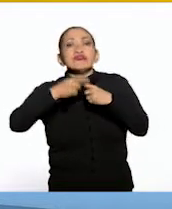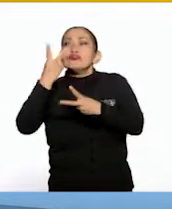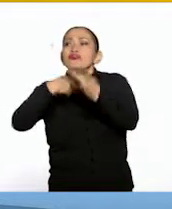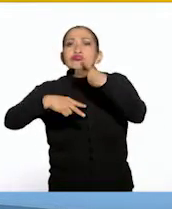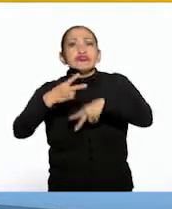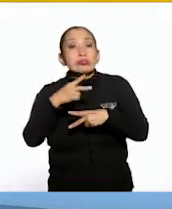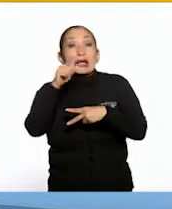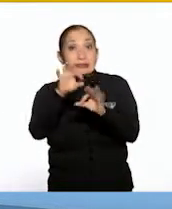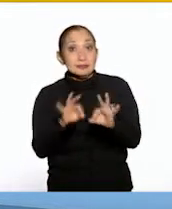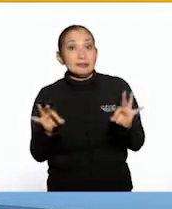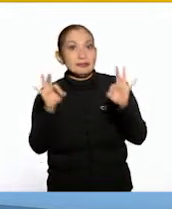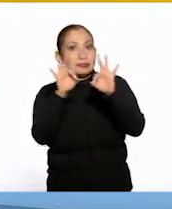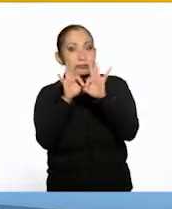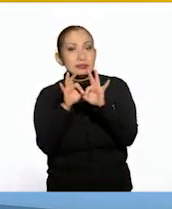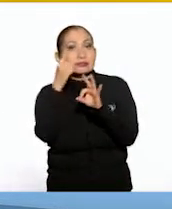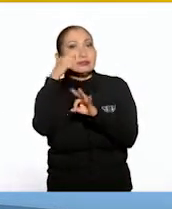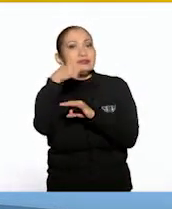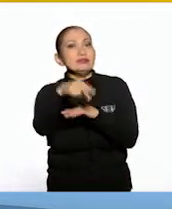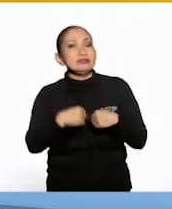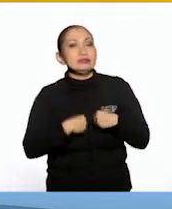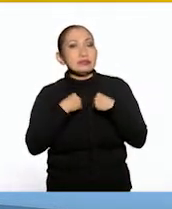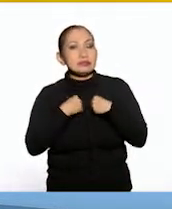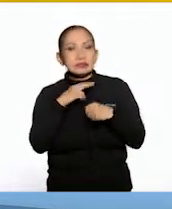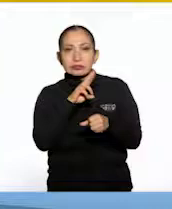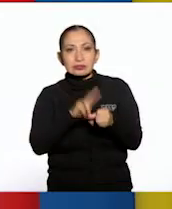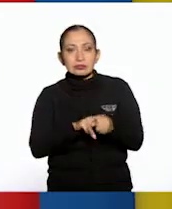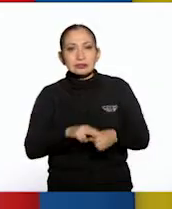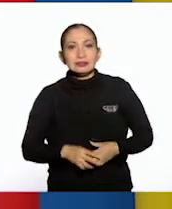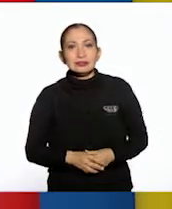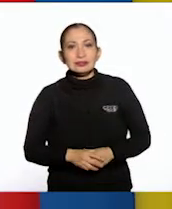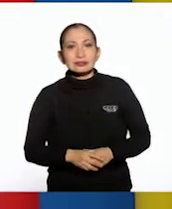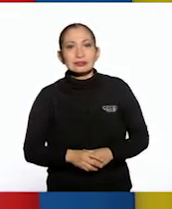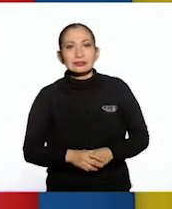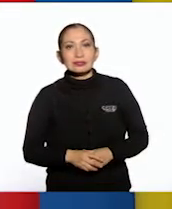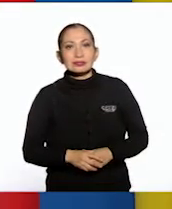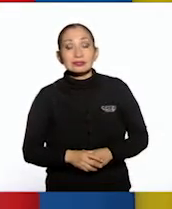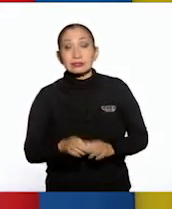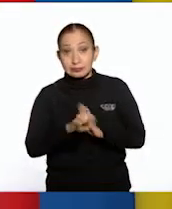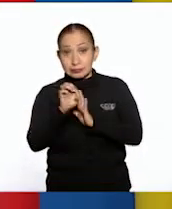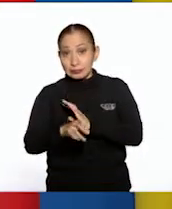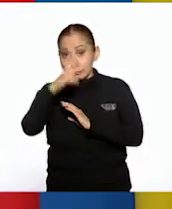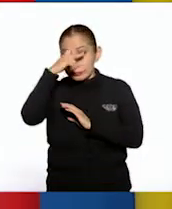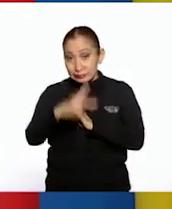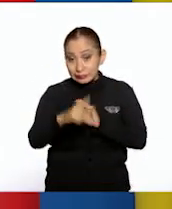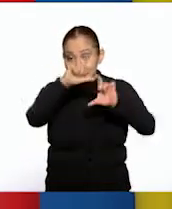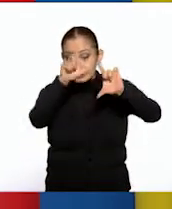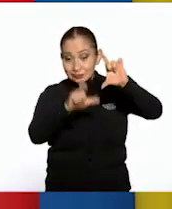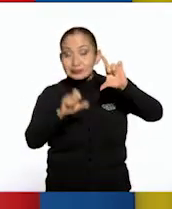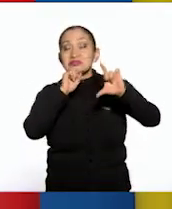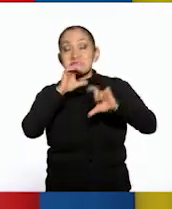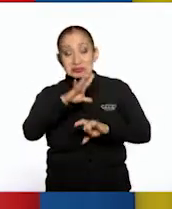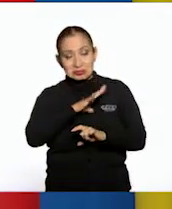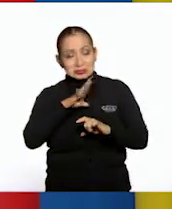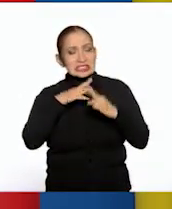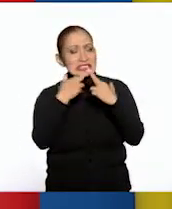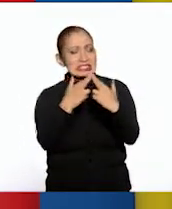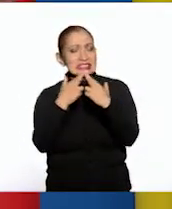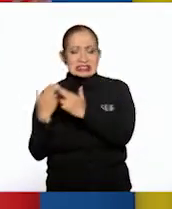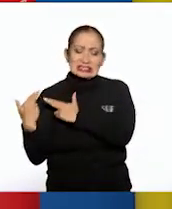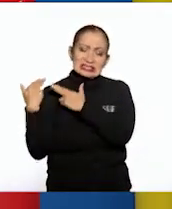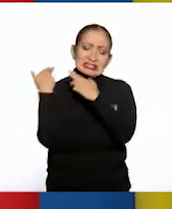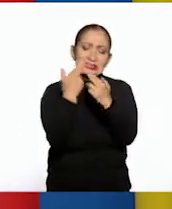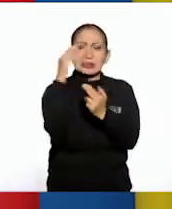son esenciales para su vida cotidiana. En el caso de México, también tenemos una gran